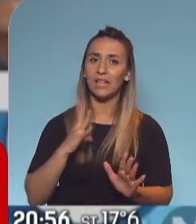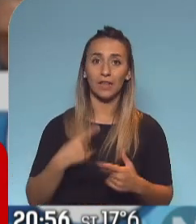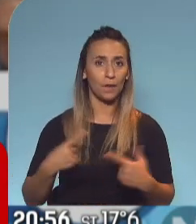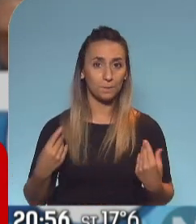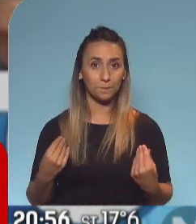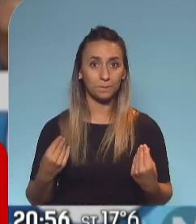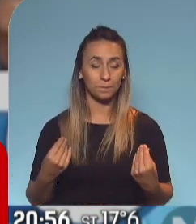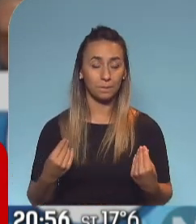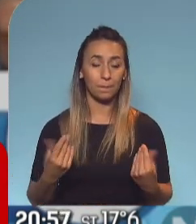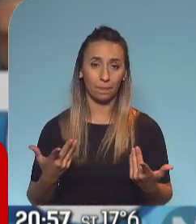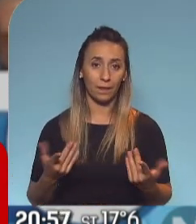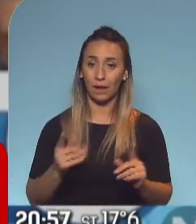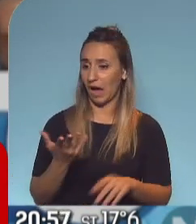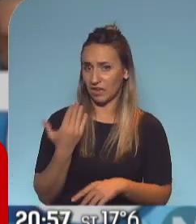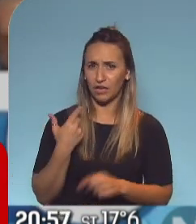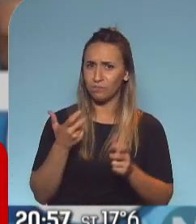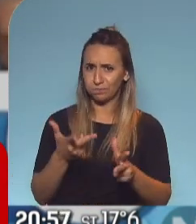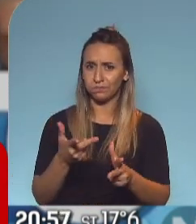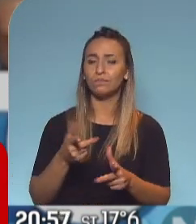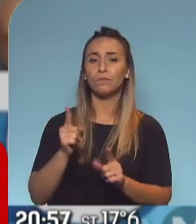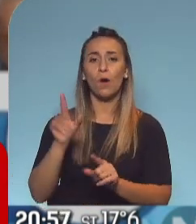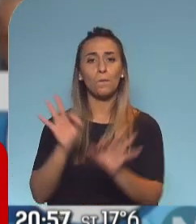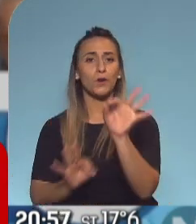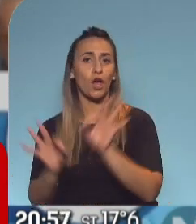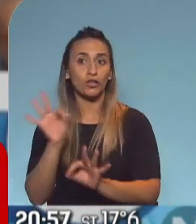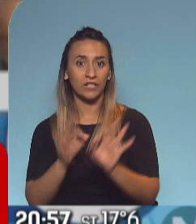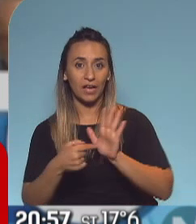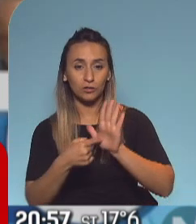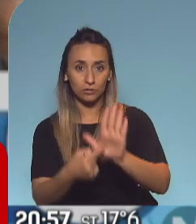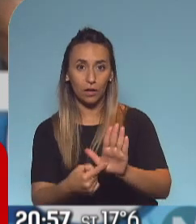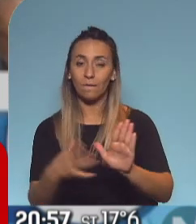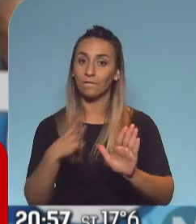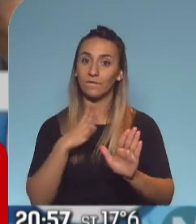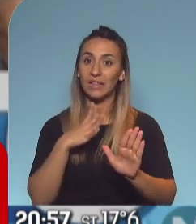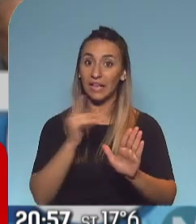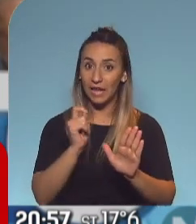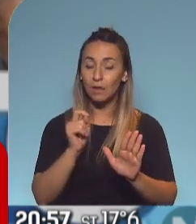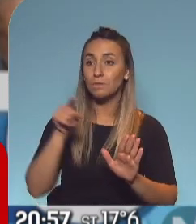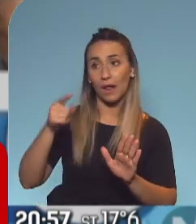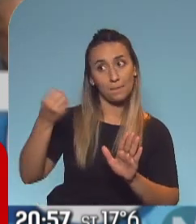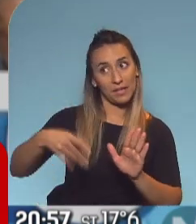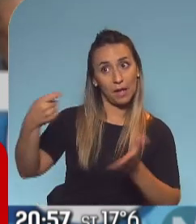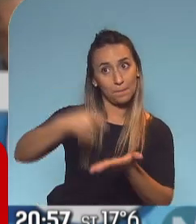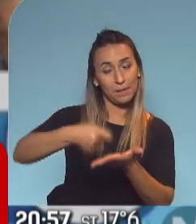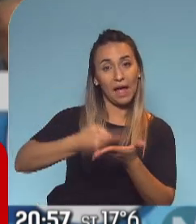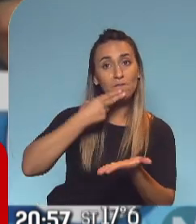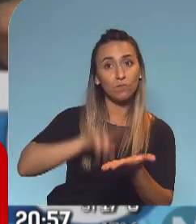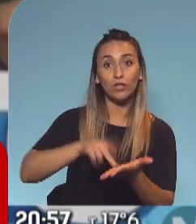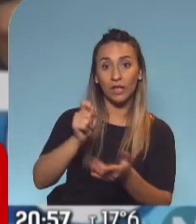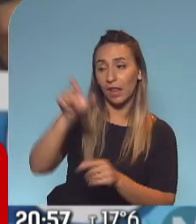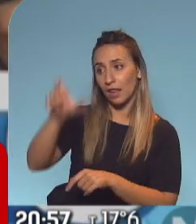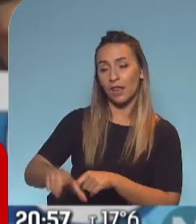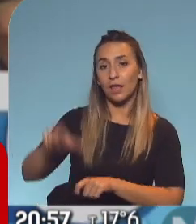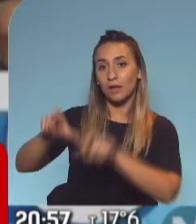también contamos el día de ayer de este proyecto para que empiecen a tributar ganancias los jueces y los jueces con un dato muy curioso